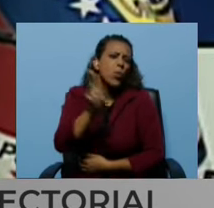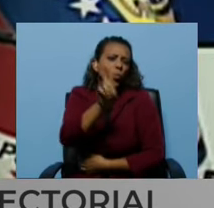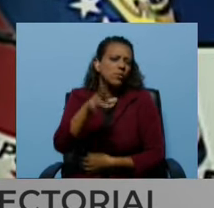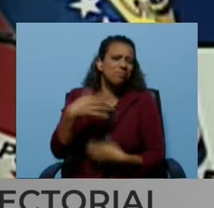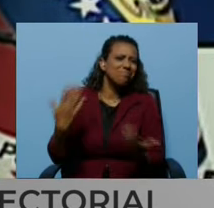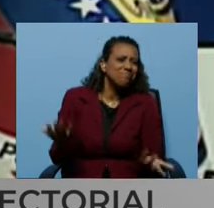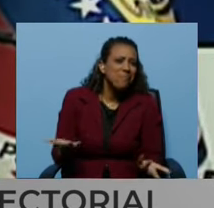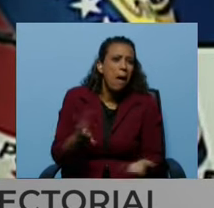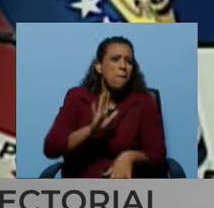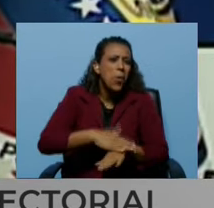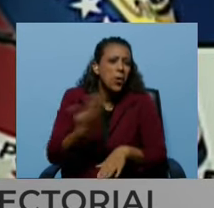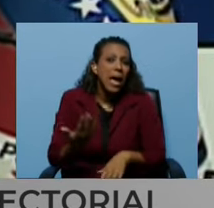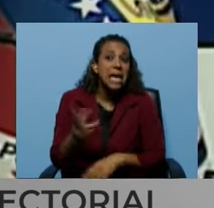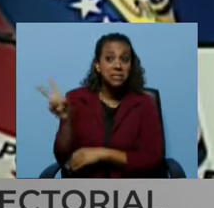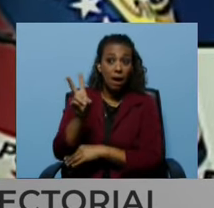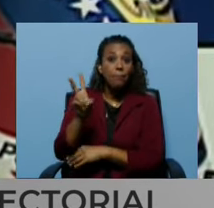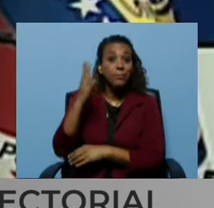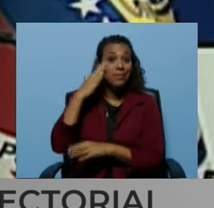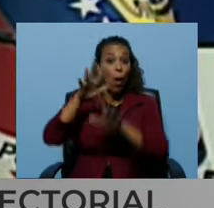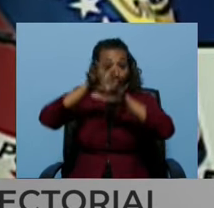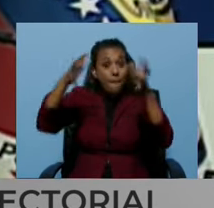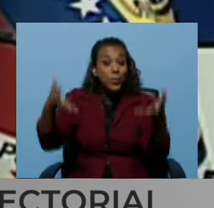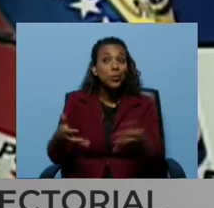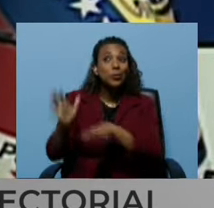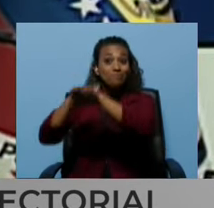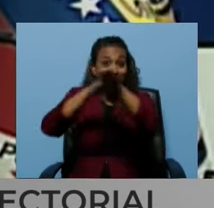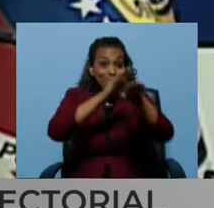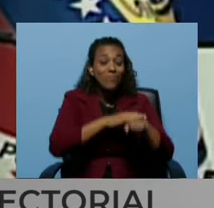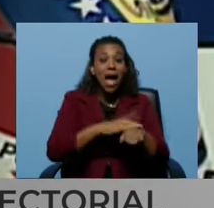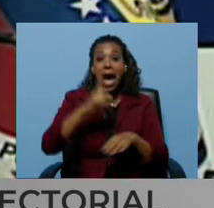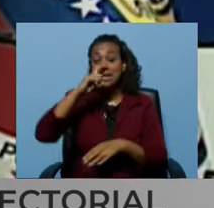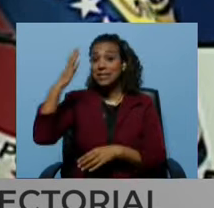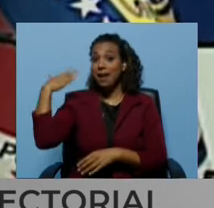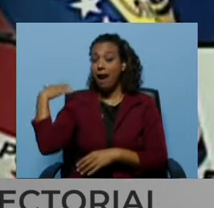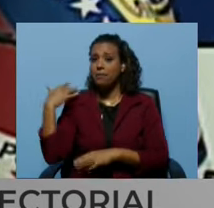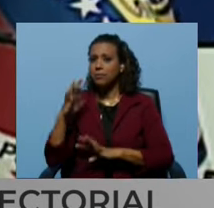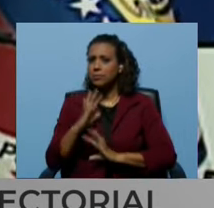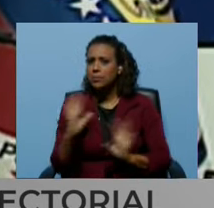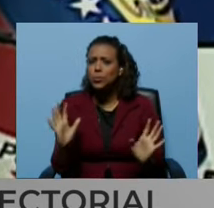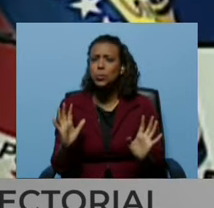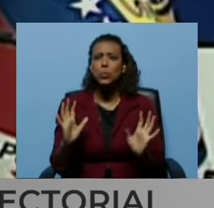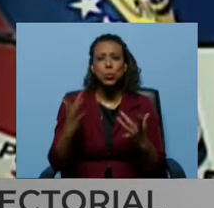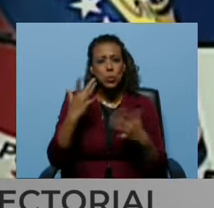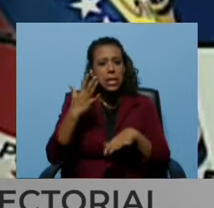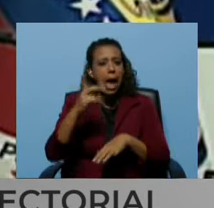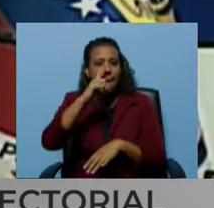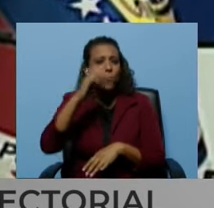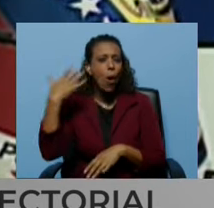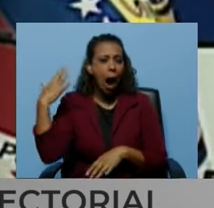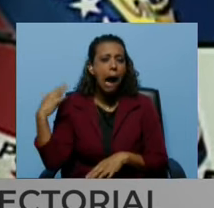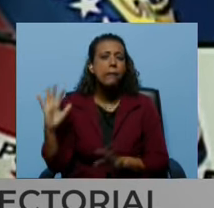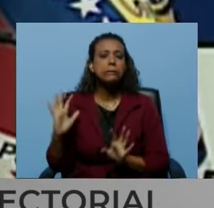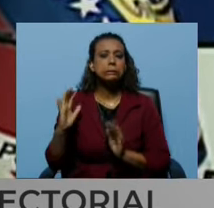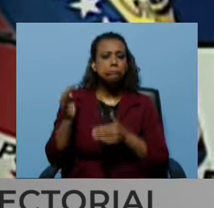Y sabe Venezuela y el mundo que desde hace algún tiempo